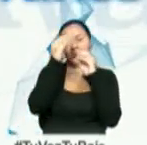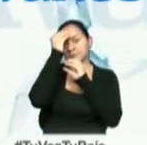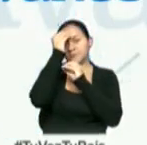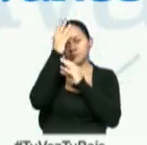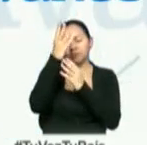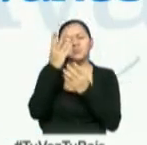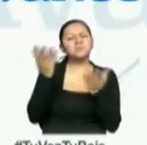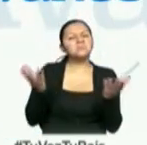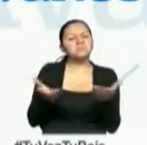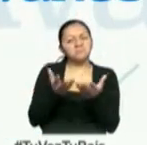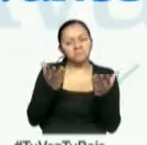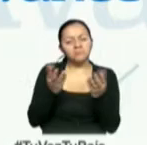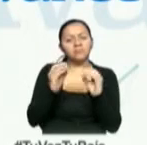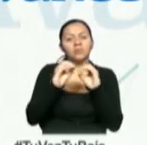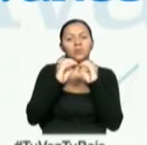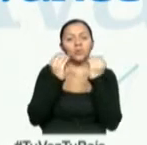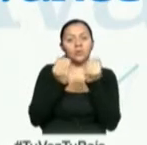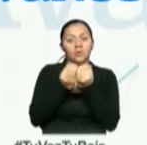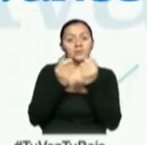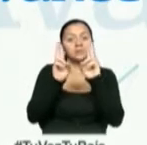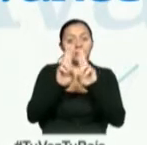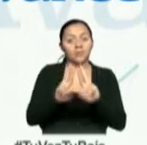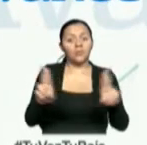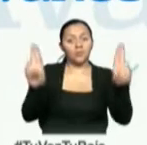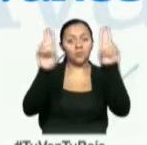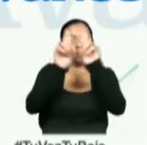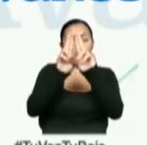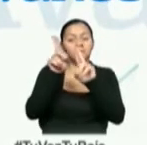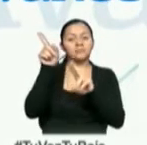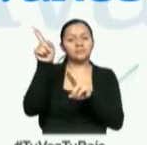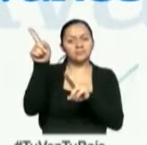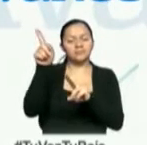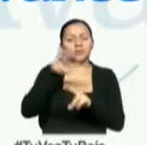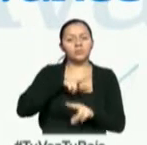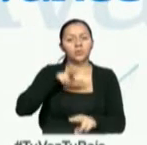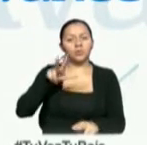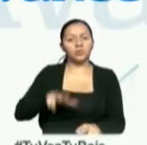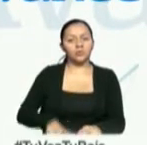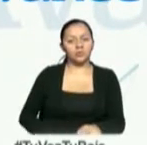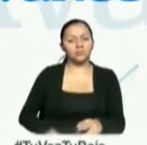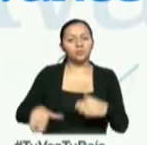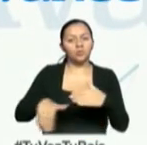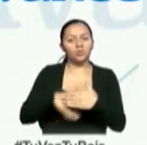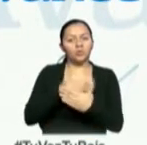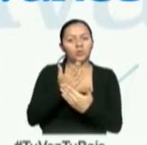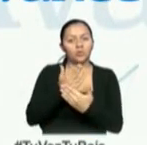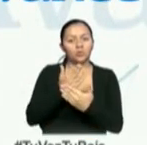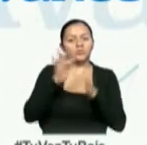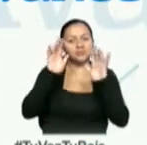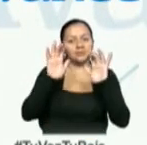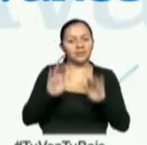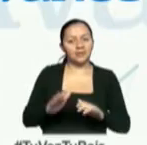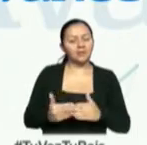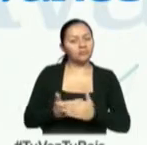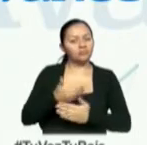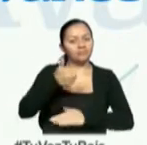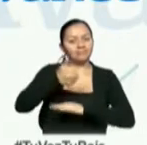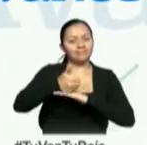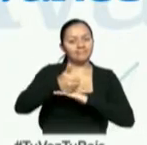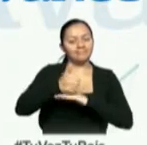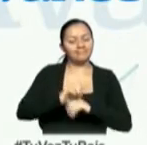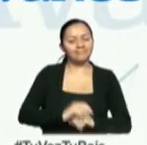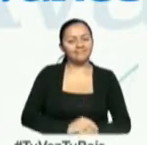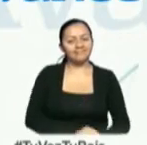contaremos la organización de las naciones unidas recibió al portugués antonio gutiérrez su próximo secretario general